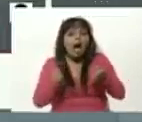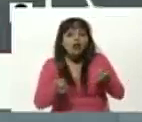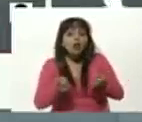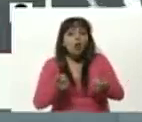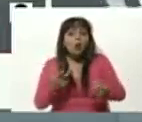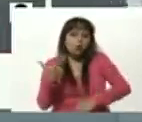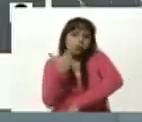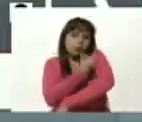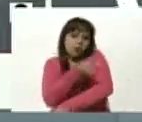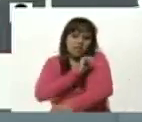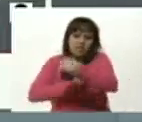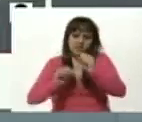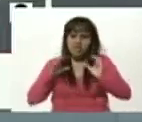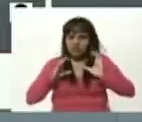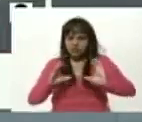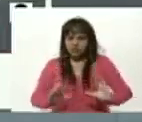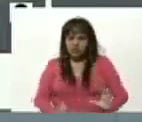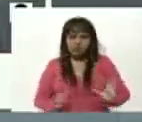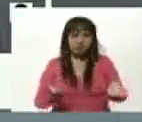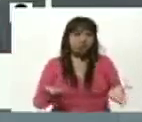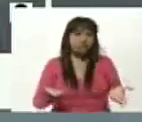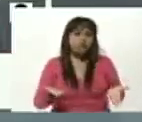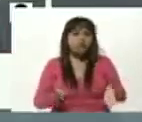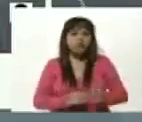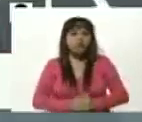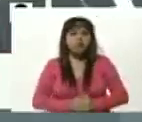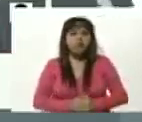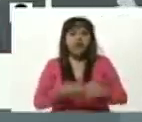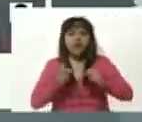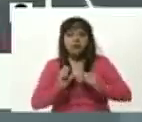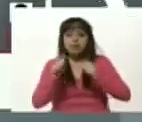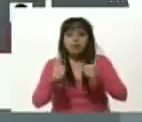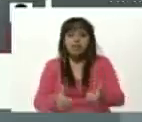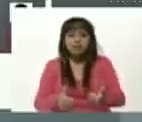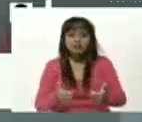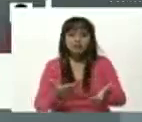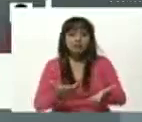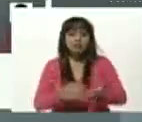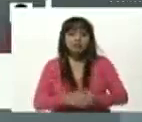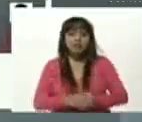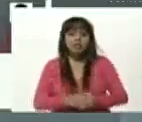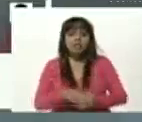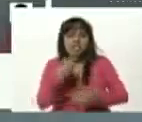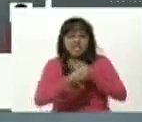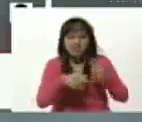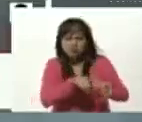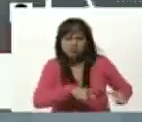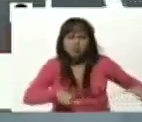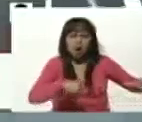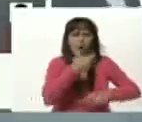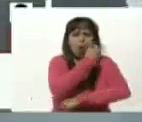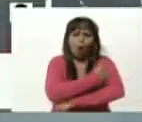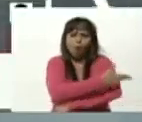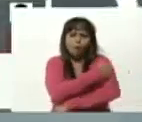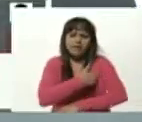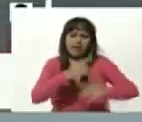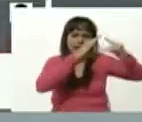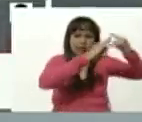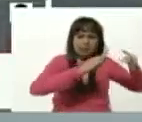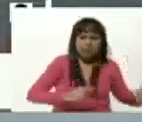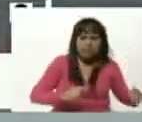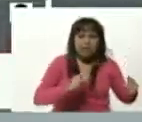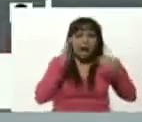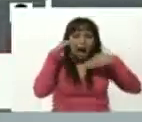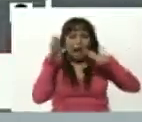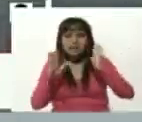antibiótico, procedimos a colocar un hospital de campaña para poder atender a los niños y para poder atender a todo